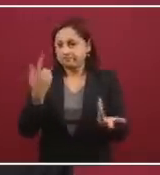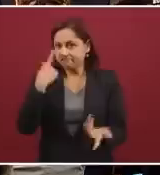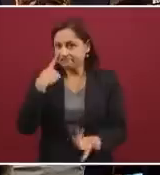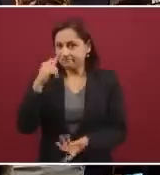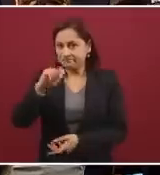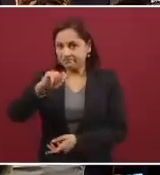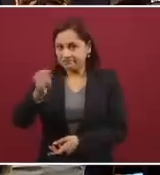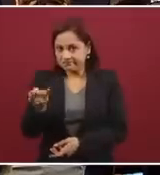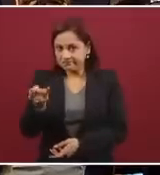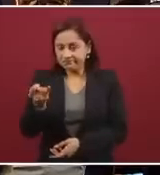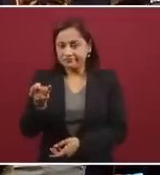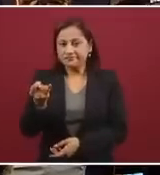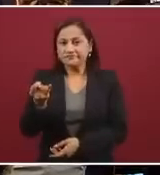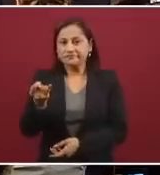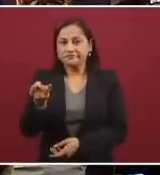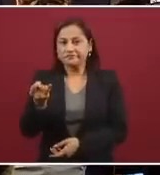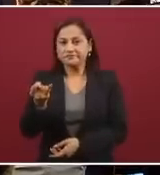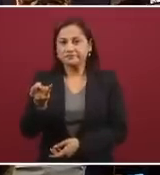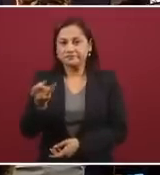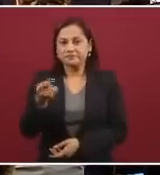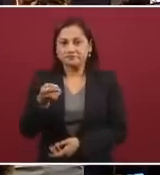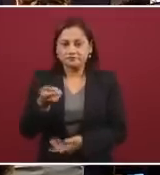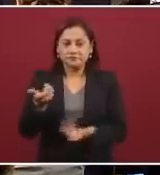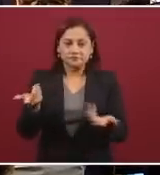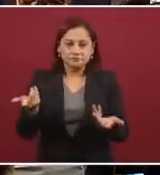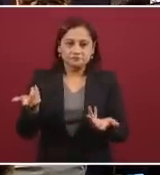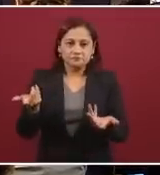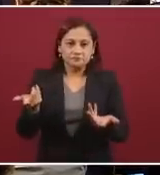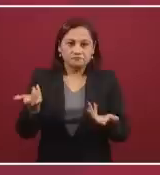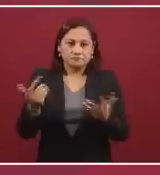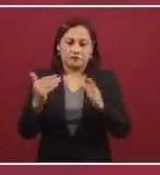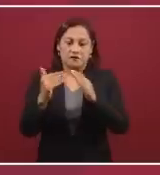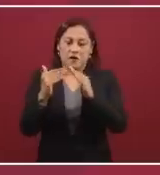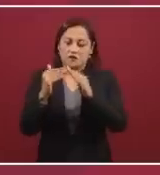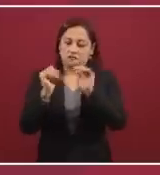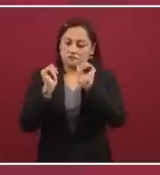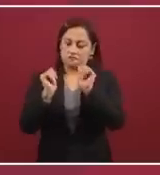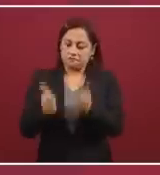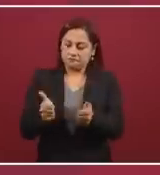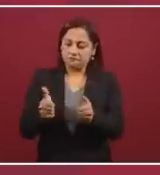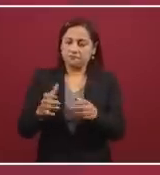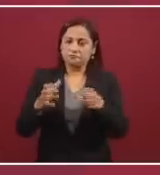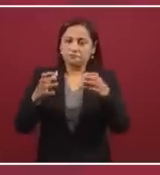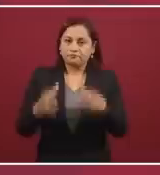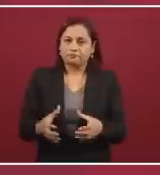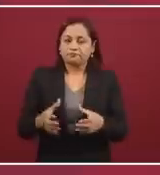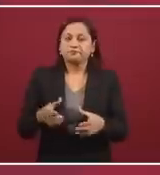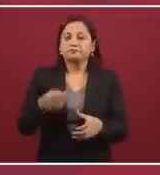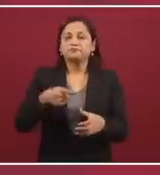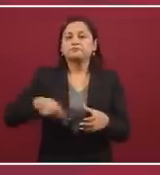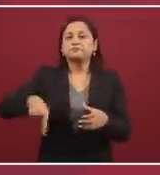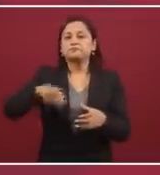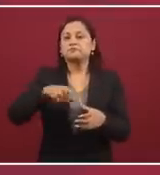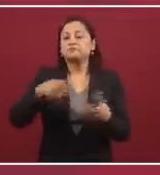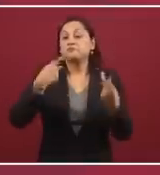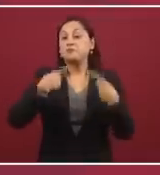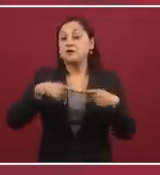es su casa y la gente originaria de tijuana